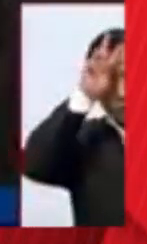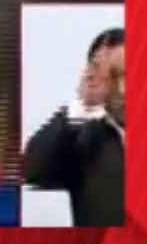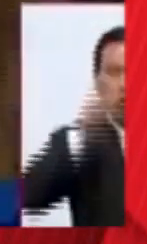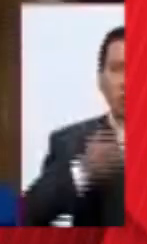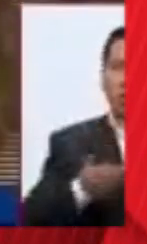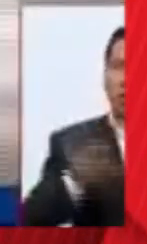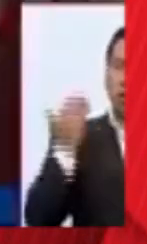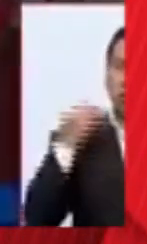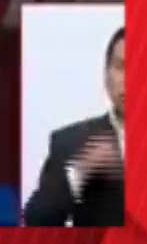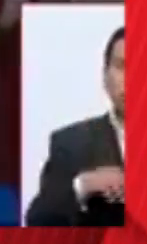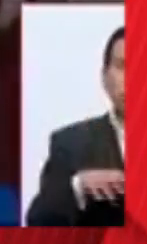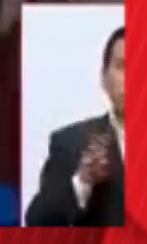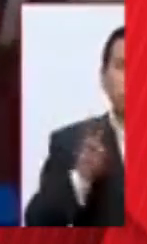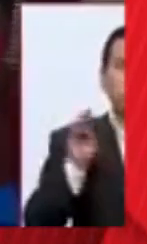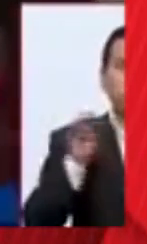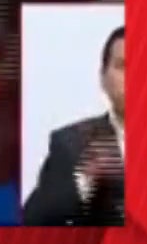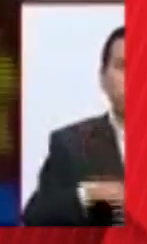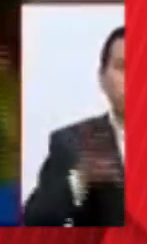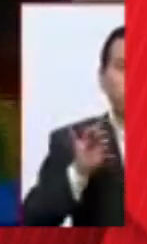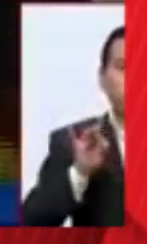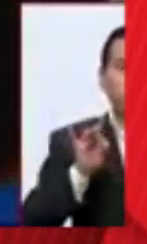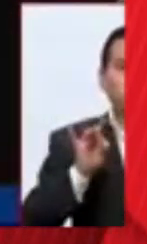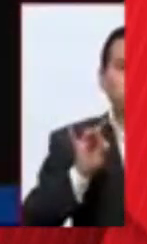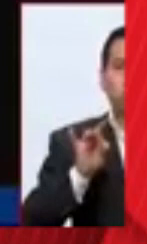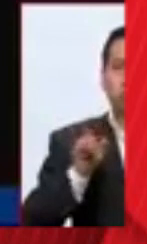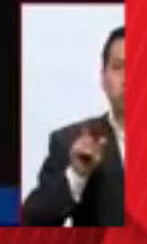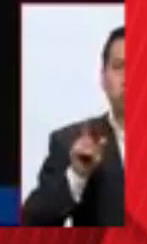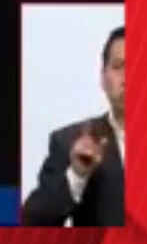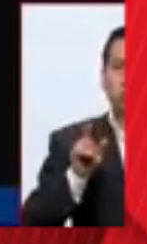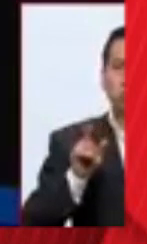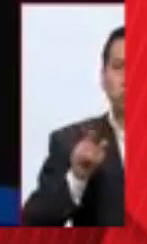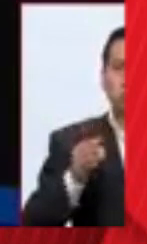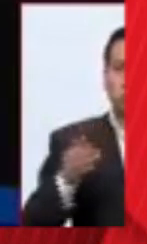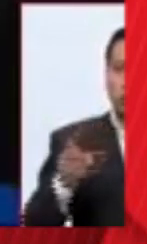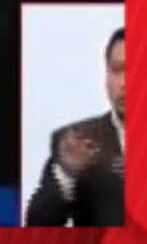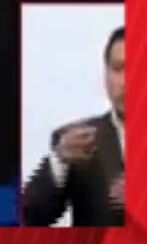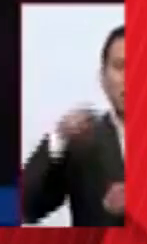año 2008, cerca al